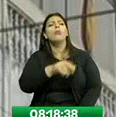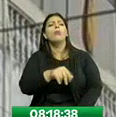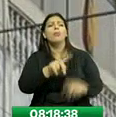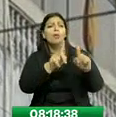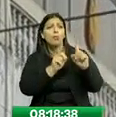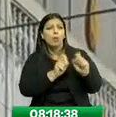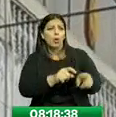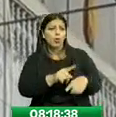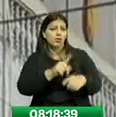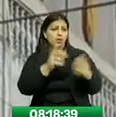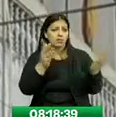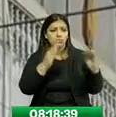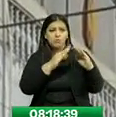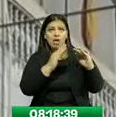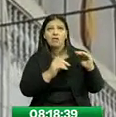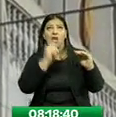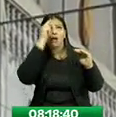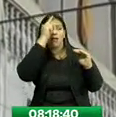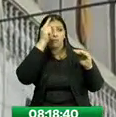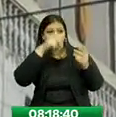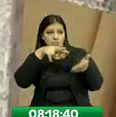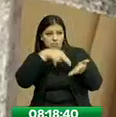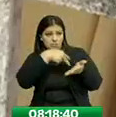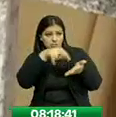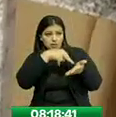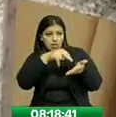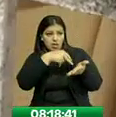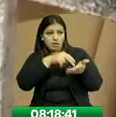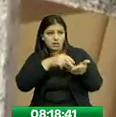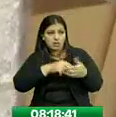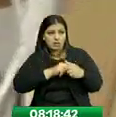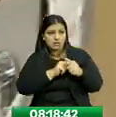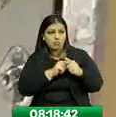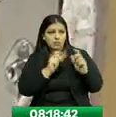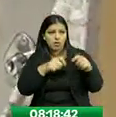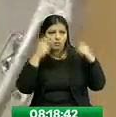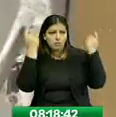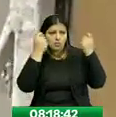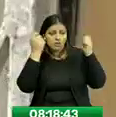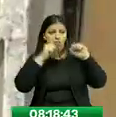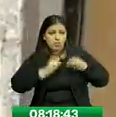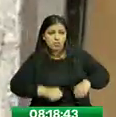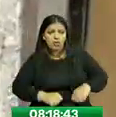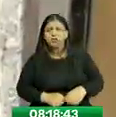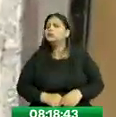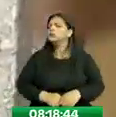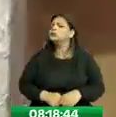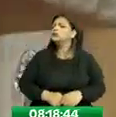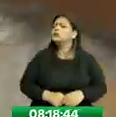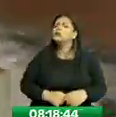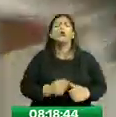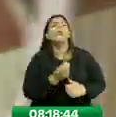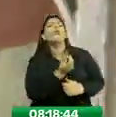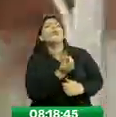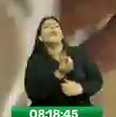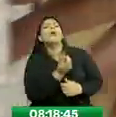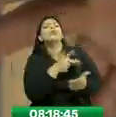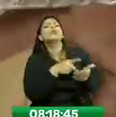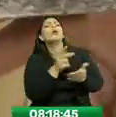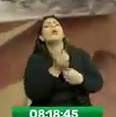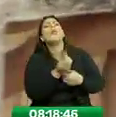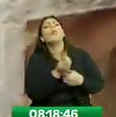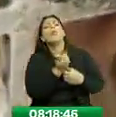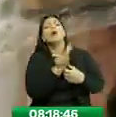Llegaron a preguntar por los precios del local para una quinceañera. La conversación no duró ni dos minutos y los pillos vieron que la puerta no